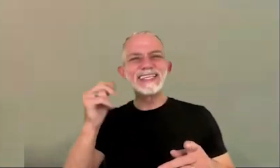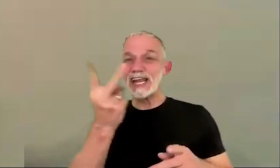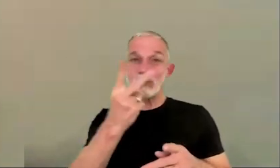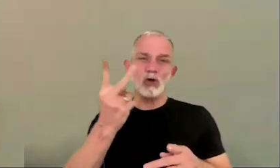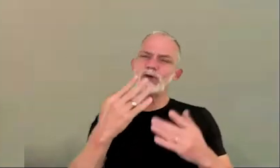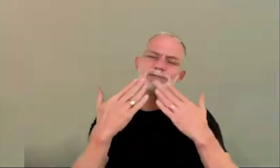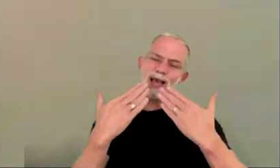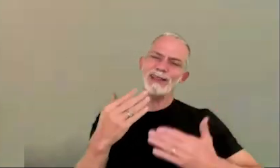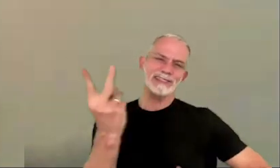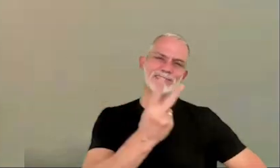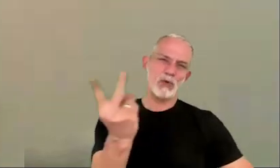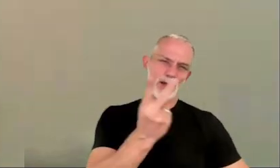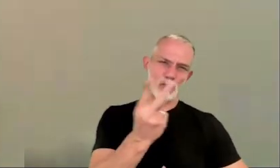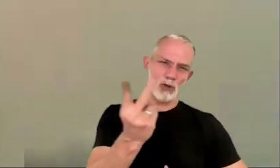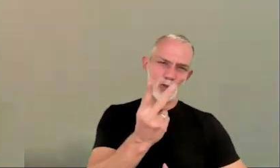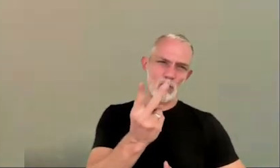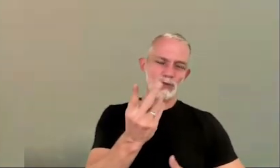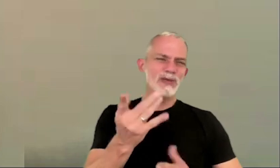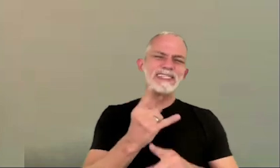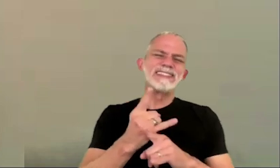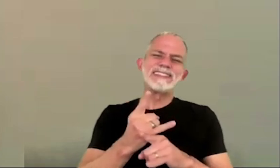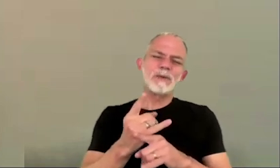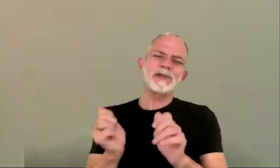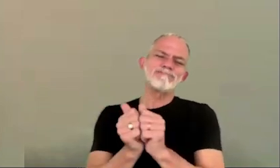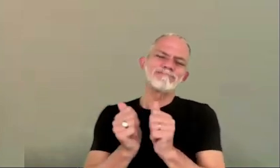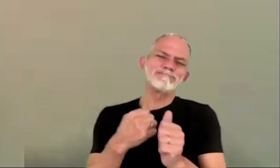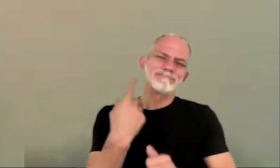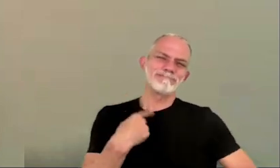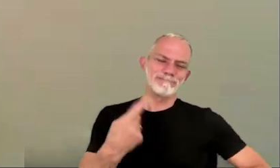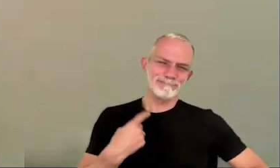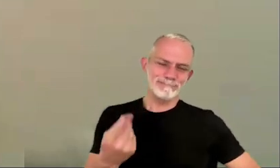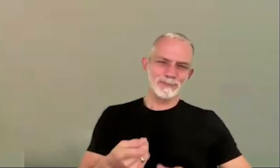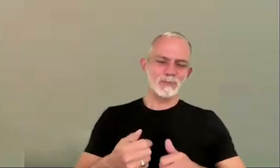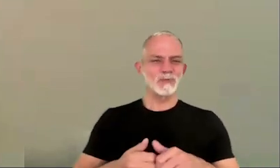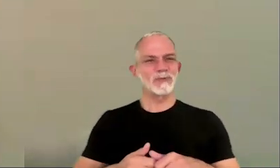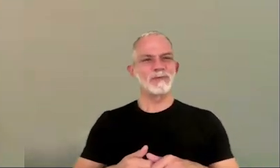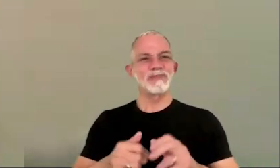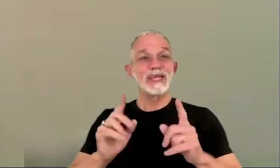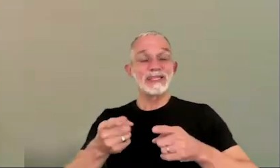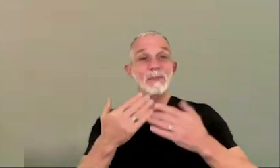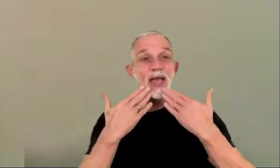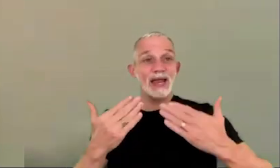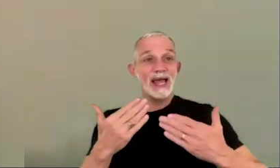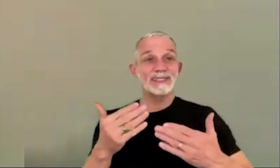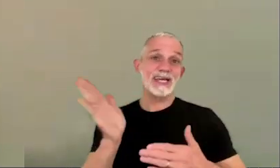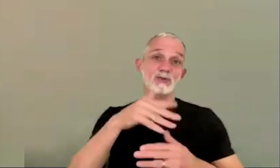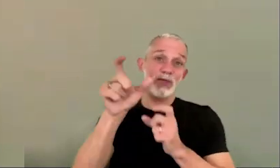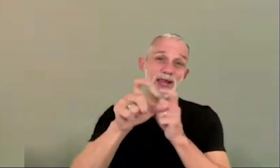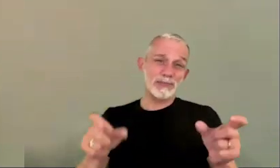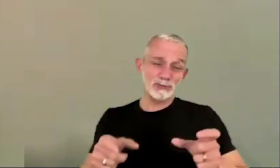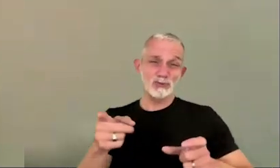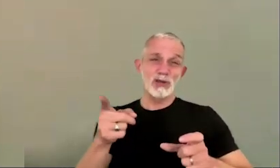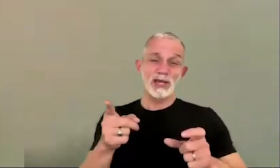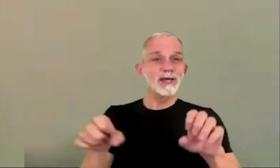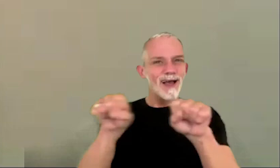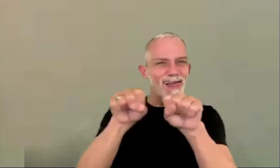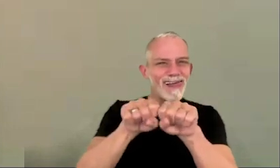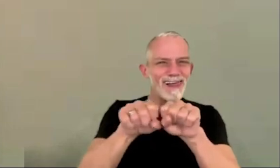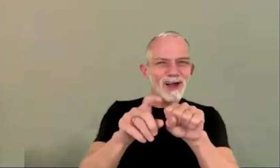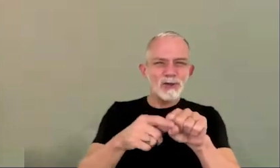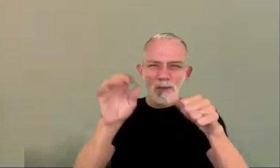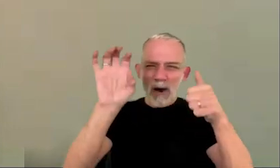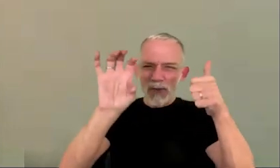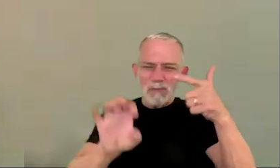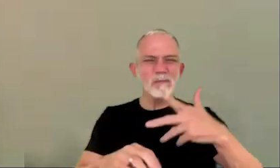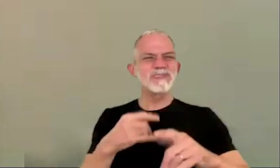agradecer muchísimo que siempre están con nosotros y nos acompañan. También agradecerle a todas las personas que se conectan y siempre nos